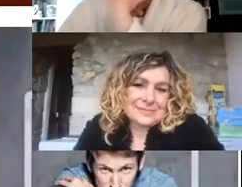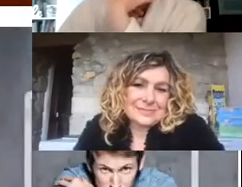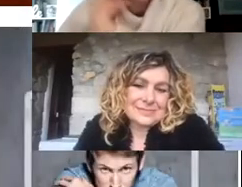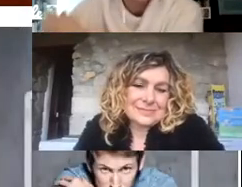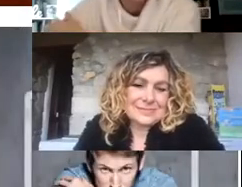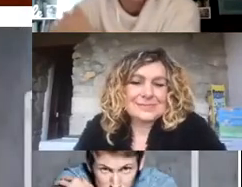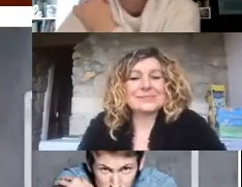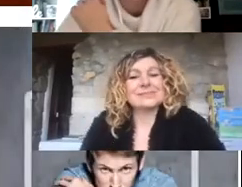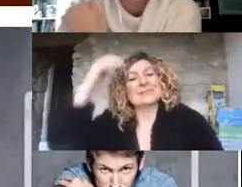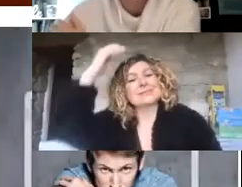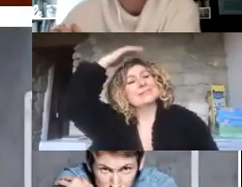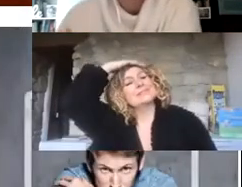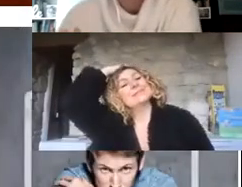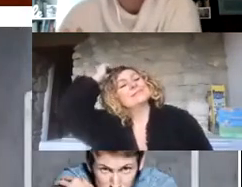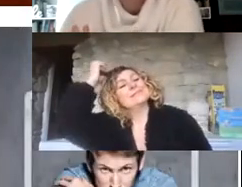Ay,